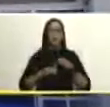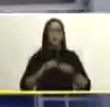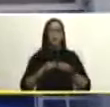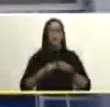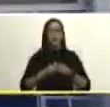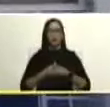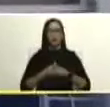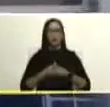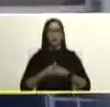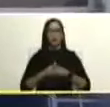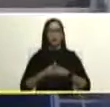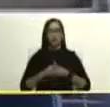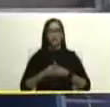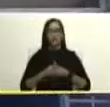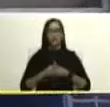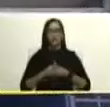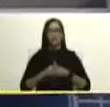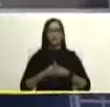José.